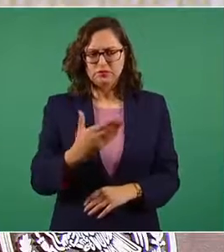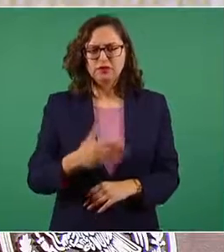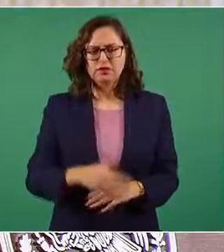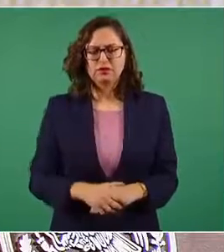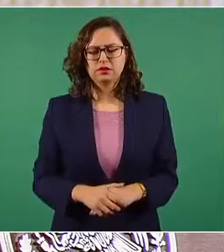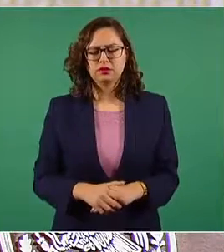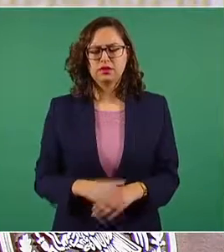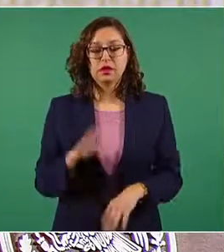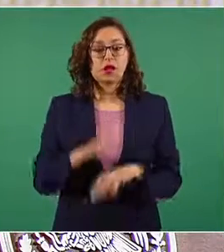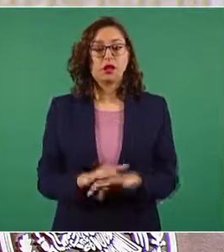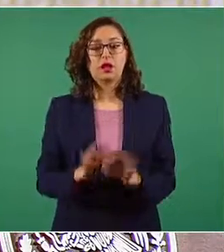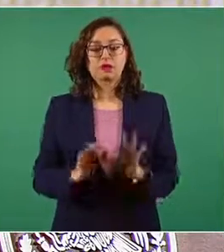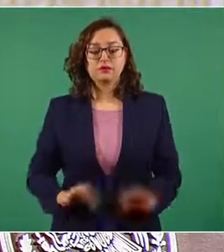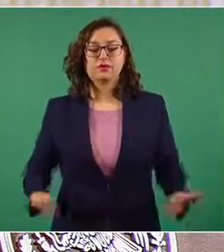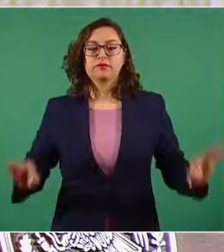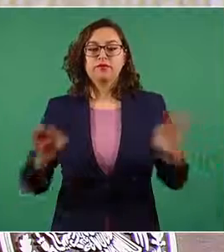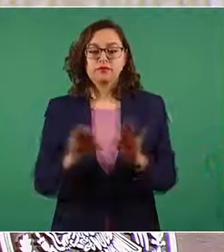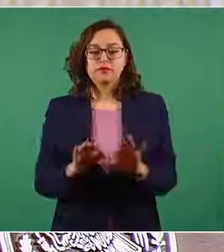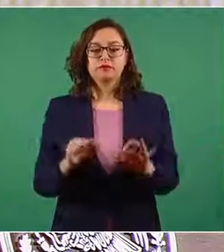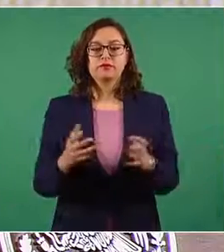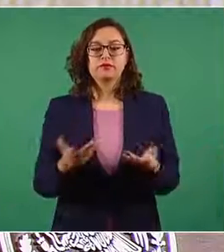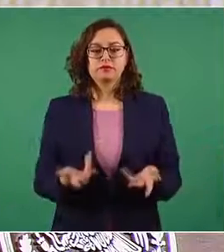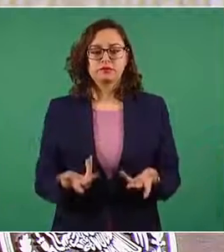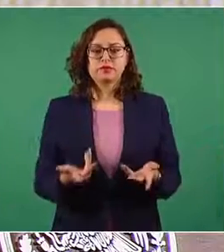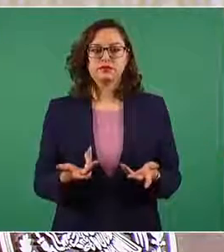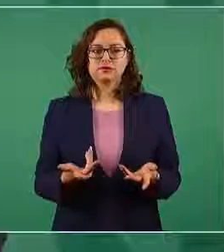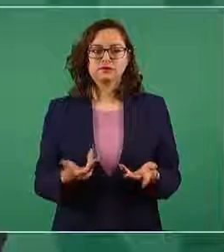y sobre todo trabajadores,